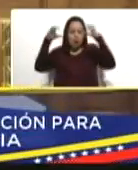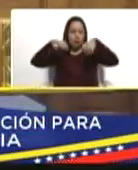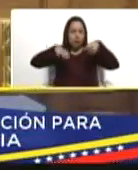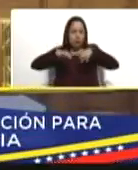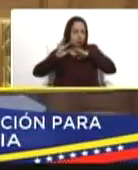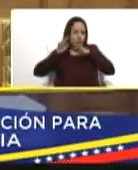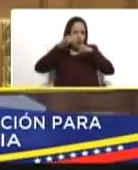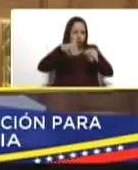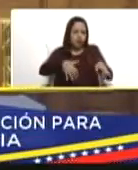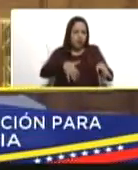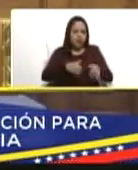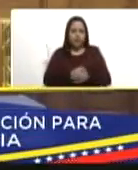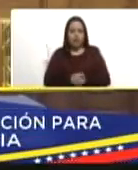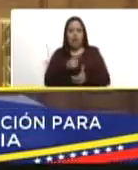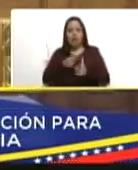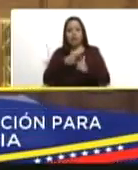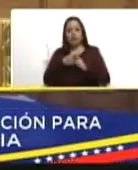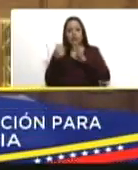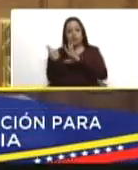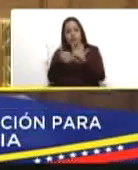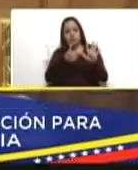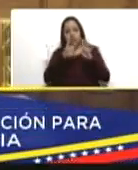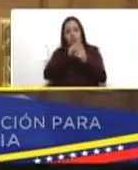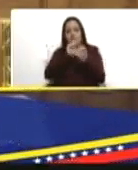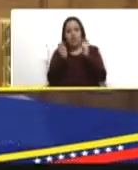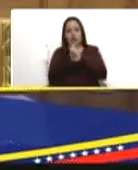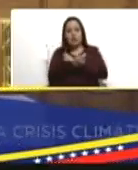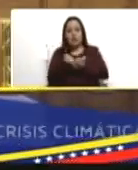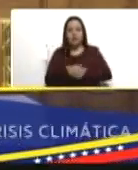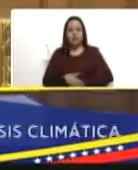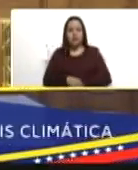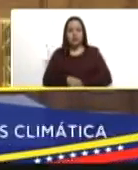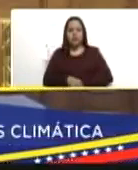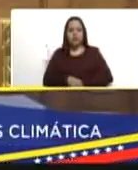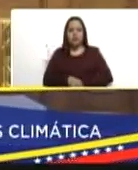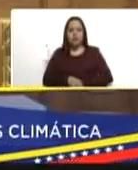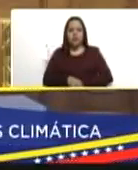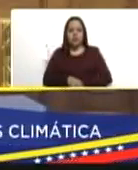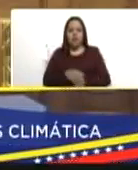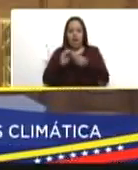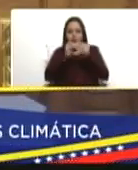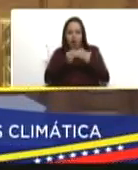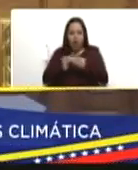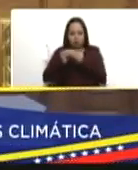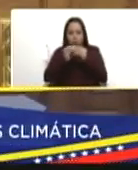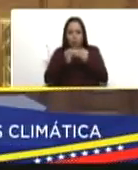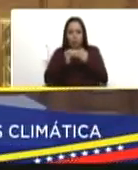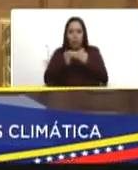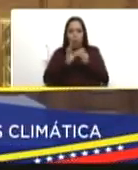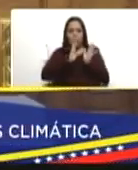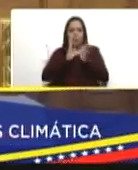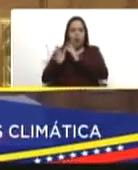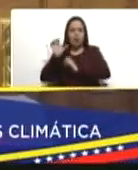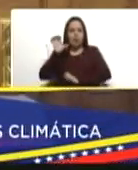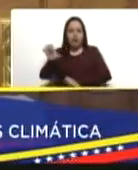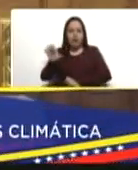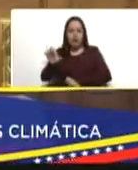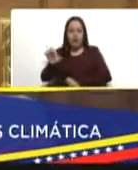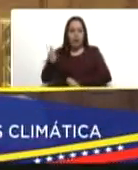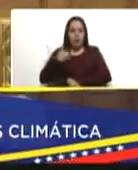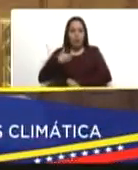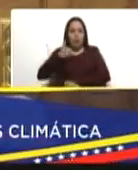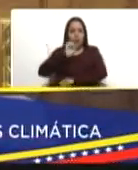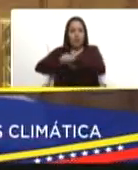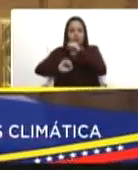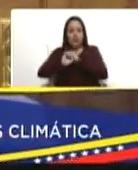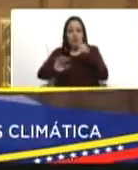Así que la sexta transformación es preparar integralmente a nuestro país para enfrentar la